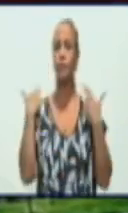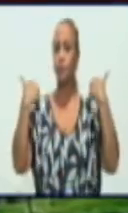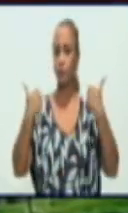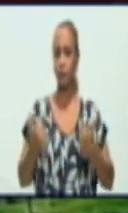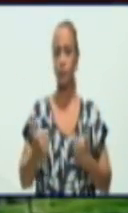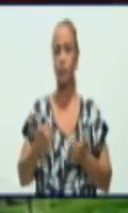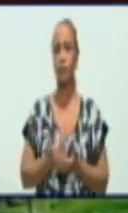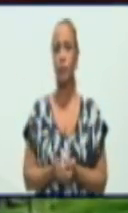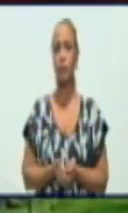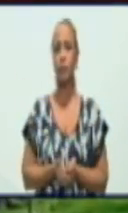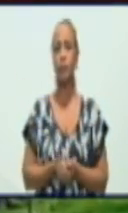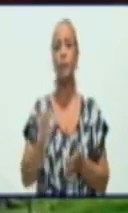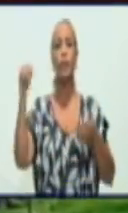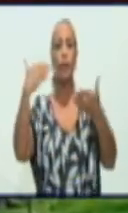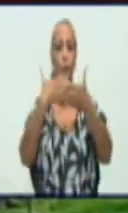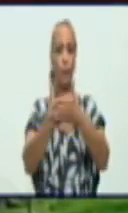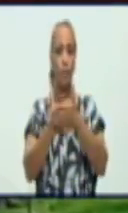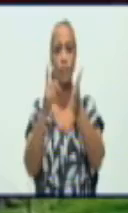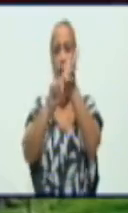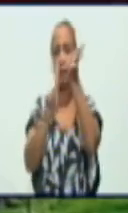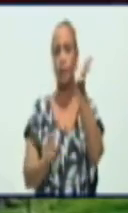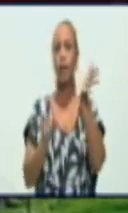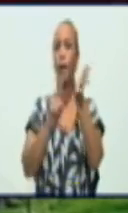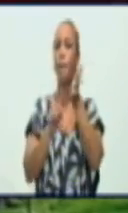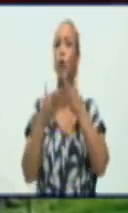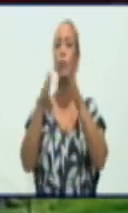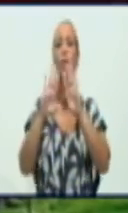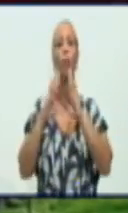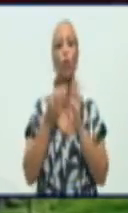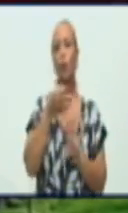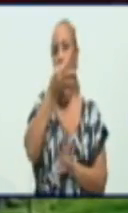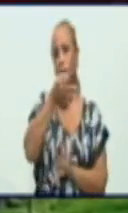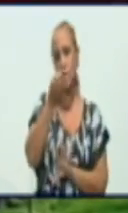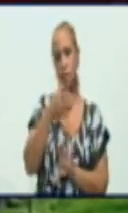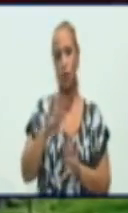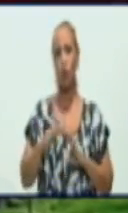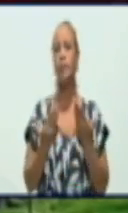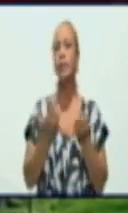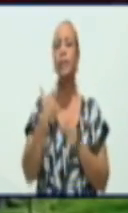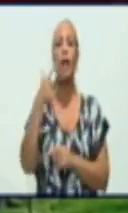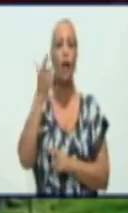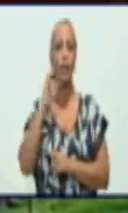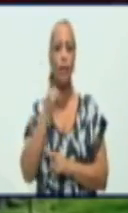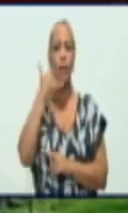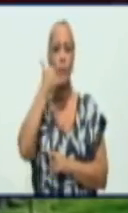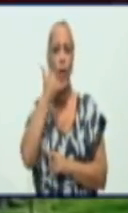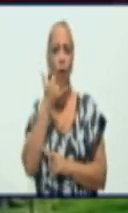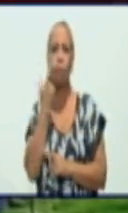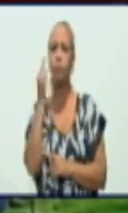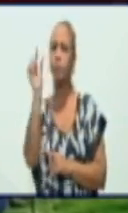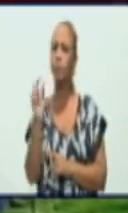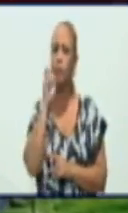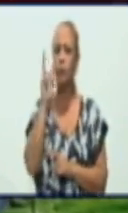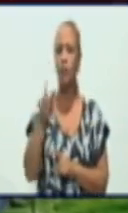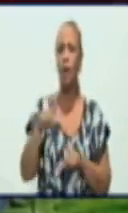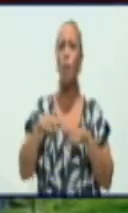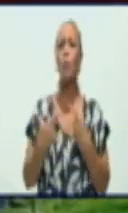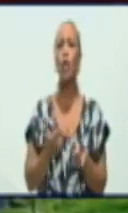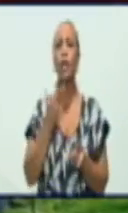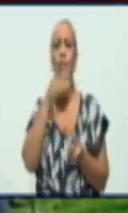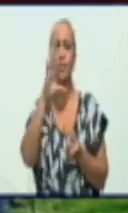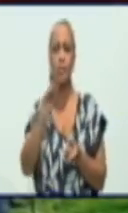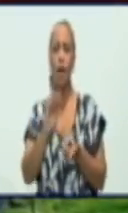director de la empresa eléctrica en la provincia, por toda esta explicación, que además ratifica. Ayer llamaba a un televidente preguntando que por qué no decíamos horario,